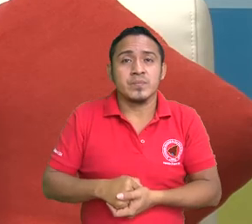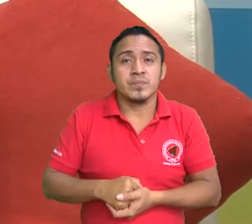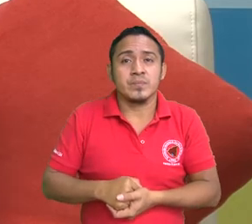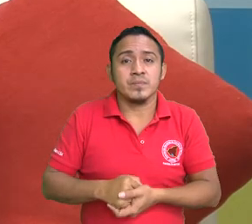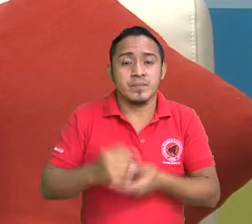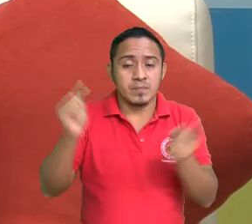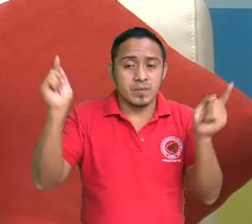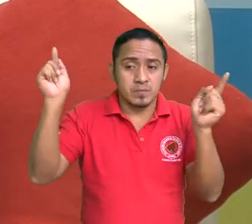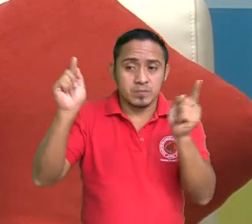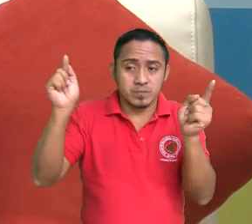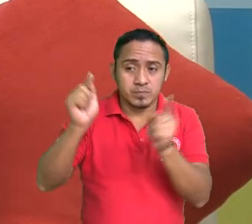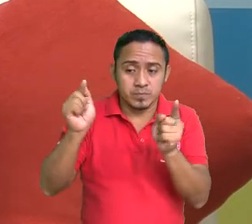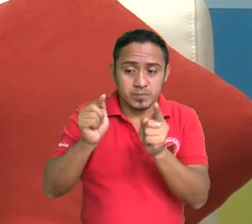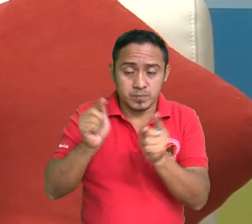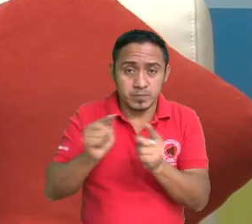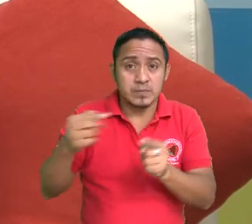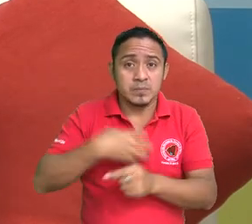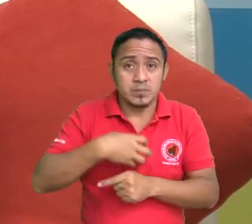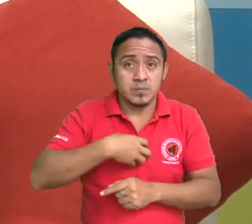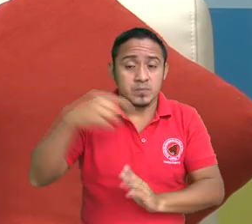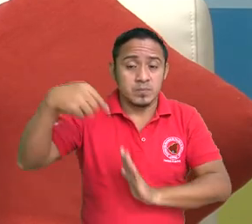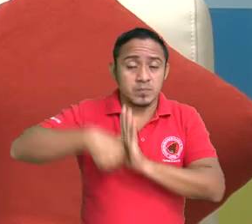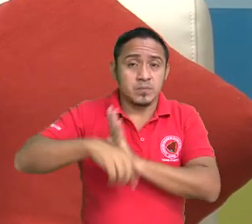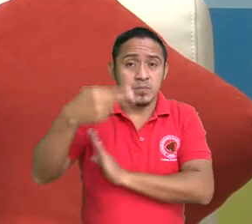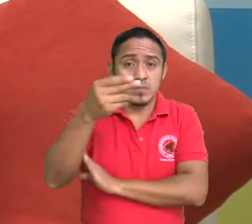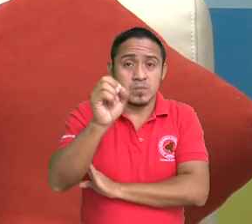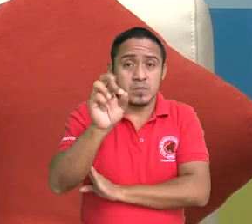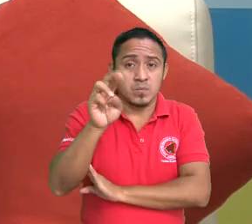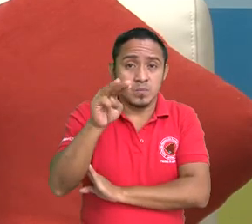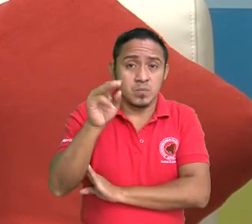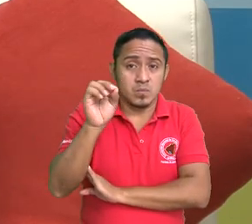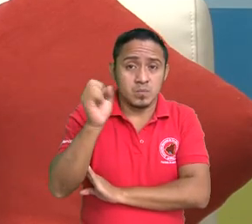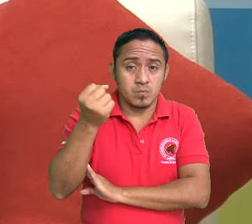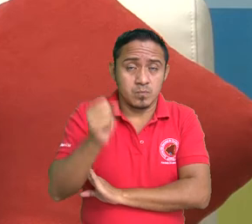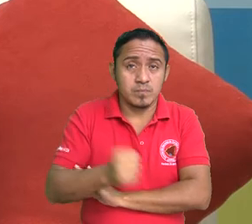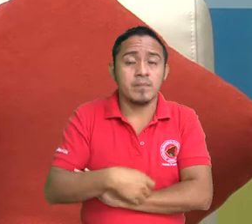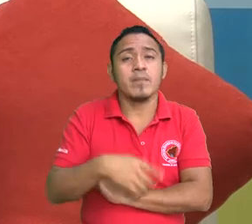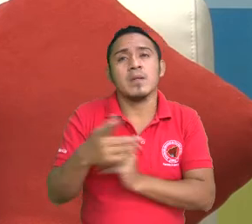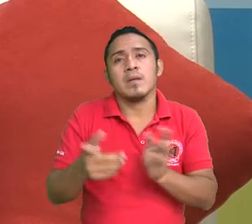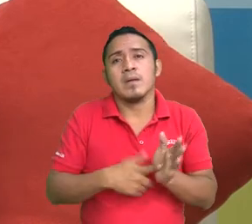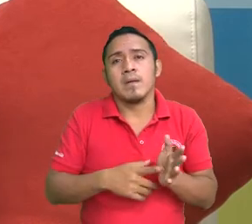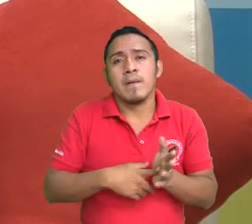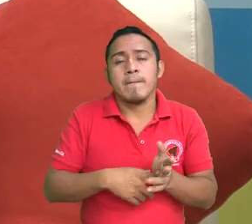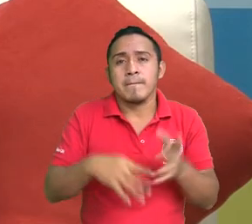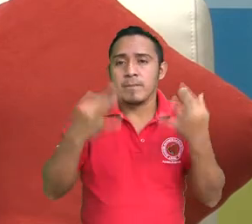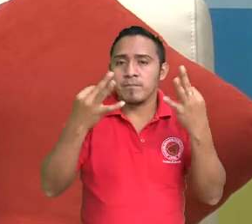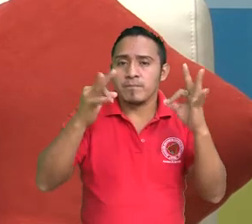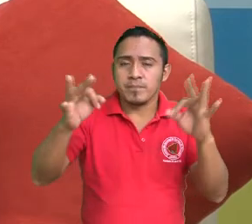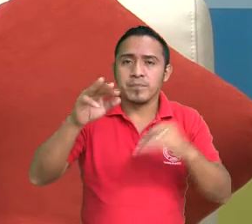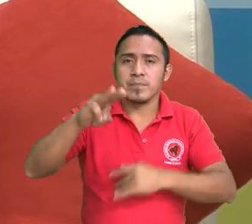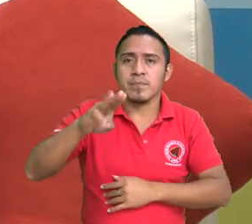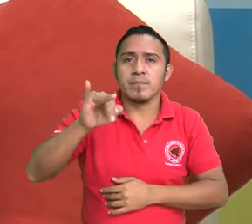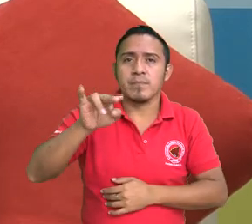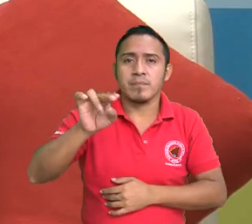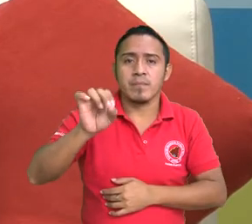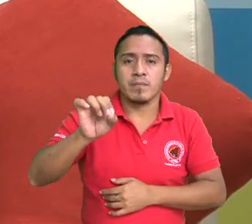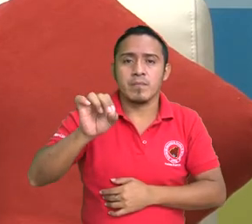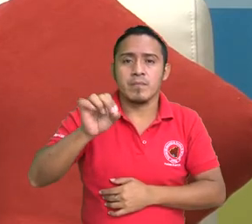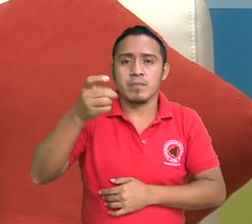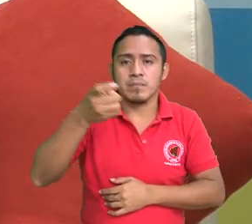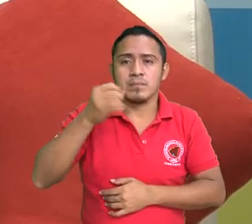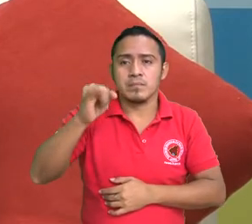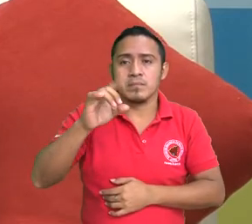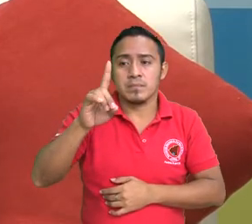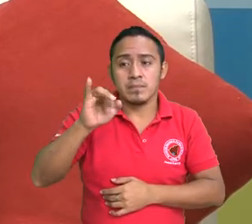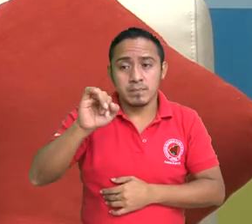que disminuyen el efecto de las hormonas a nivel del cuero cabelludo, como por ejemplo el famoso minoxidil, que es un medicamento que